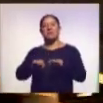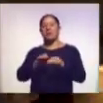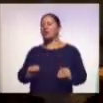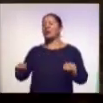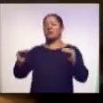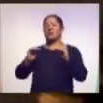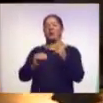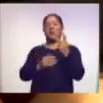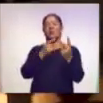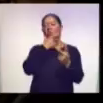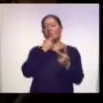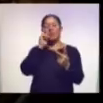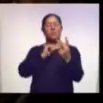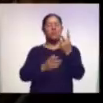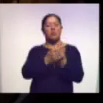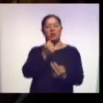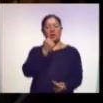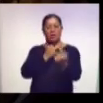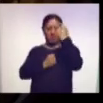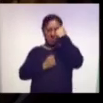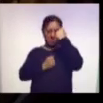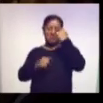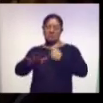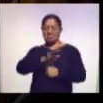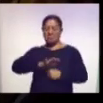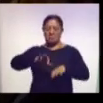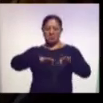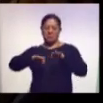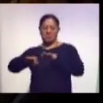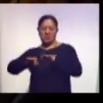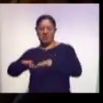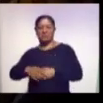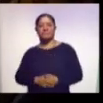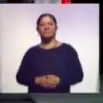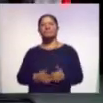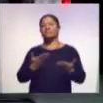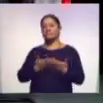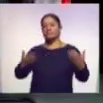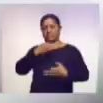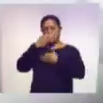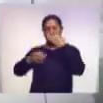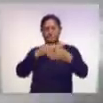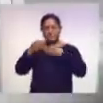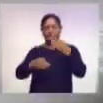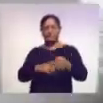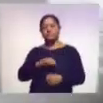los asuntos y espacios laborales. Con información de Altagracia Corona, Ahora Noticias.